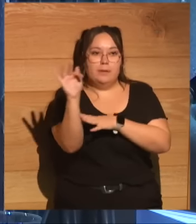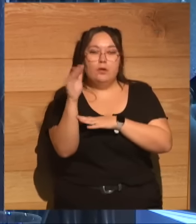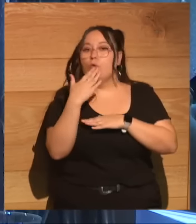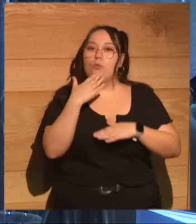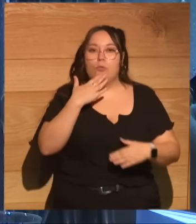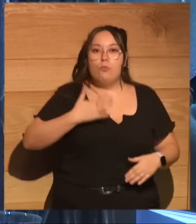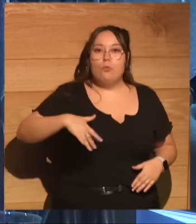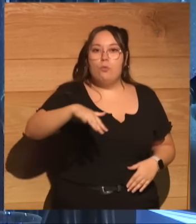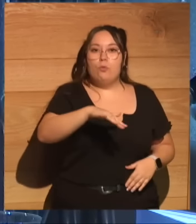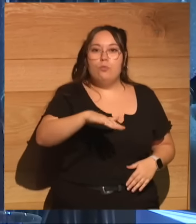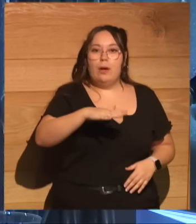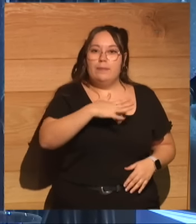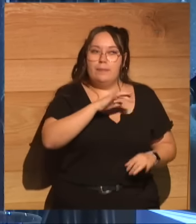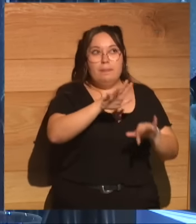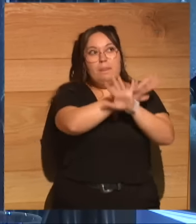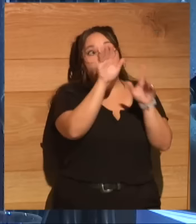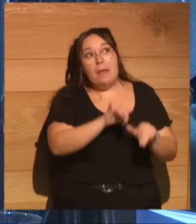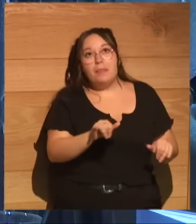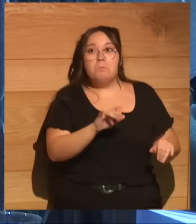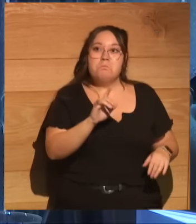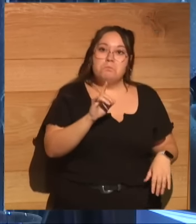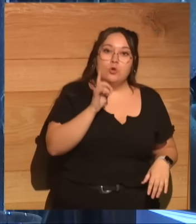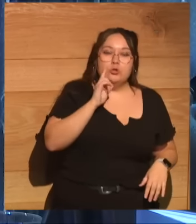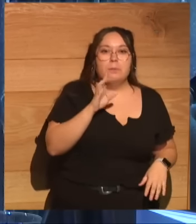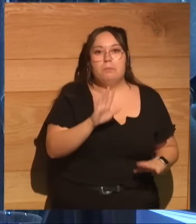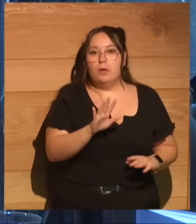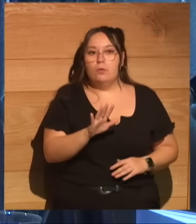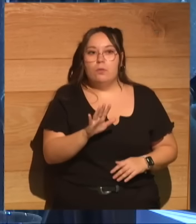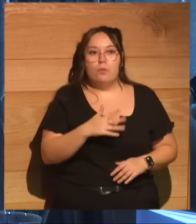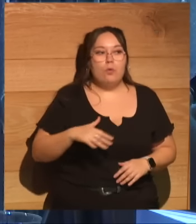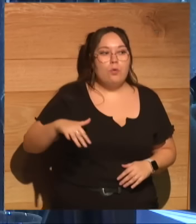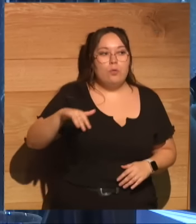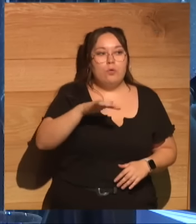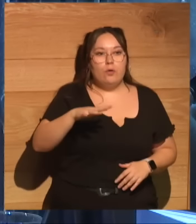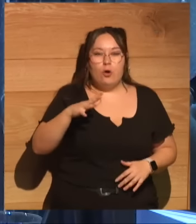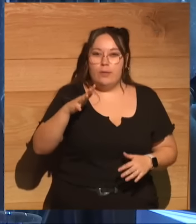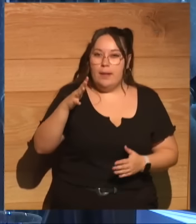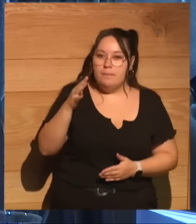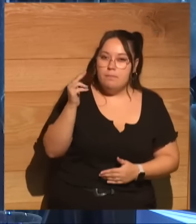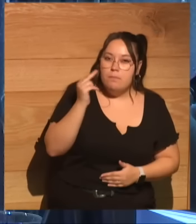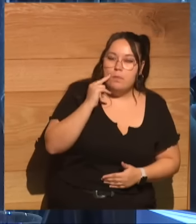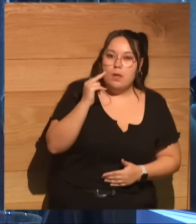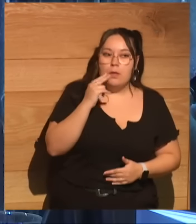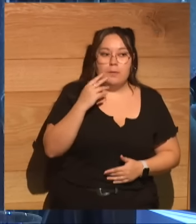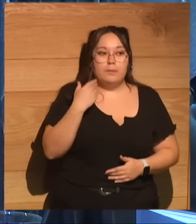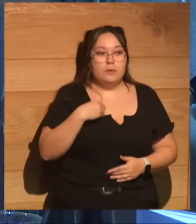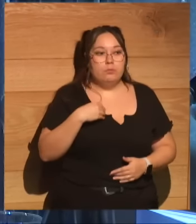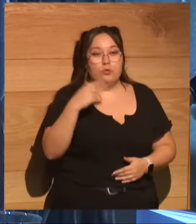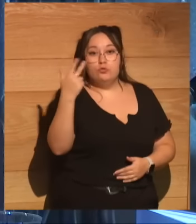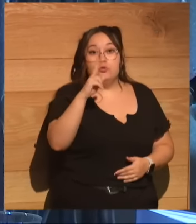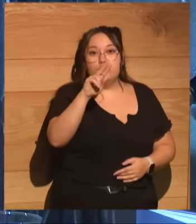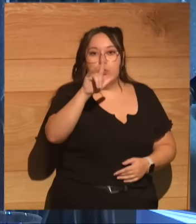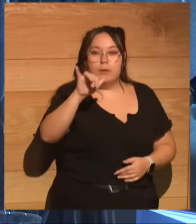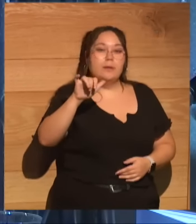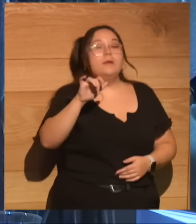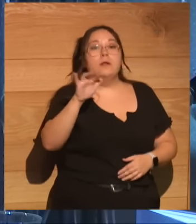un lugar, no sé si de paz, pero desde luego no el lugar terrorífico donde... Como Chuli, los cementerios